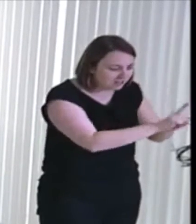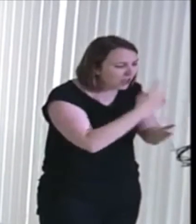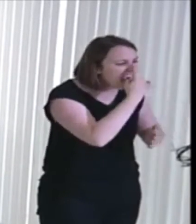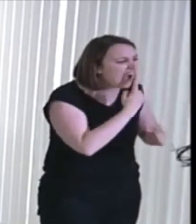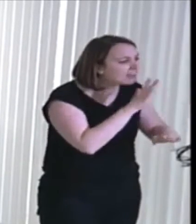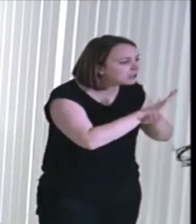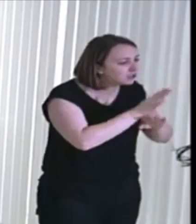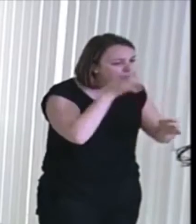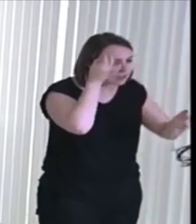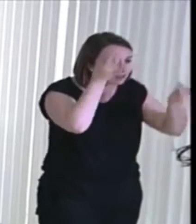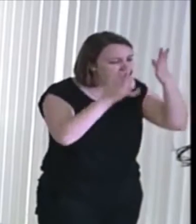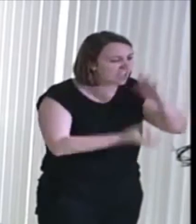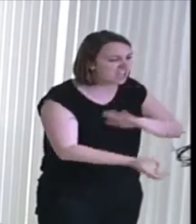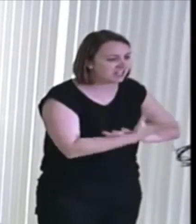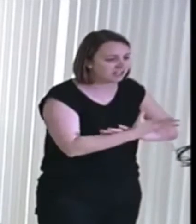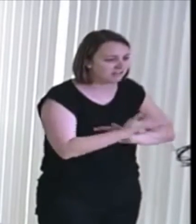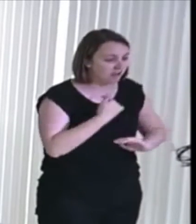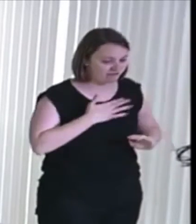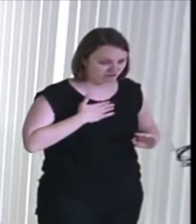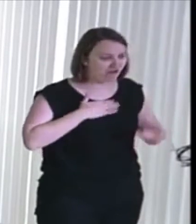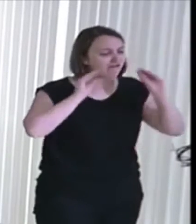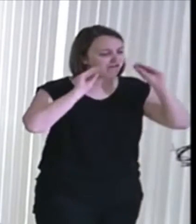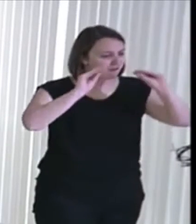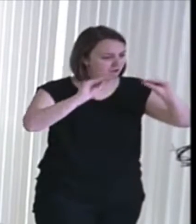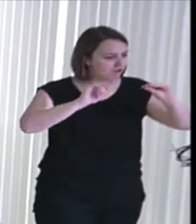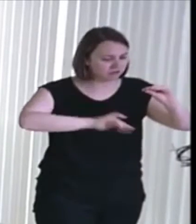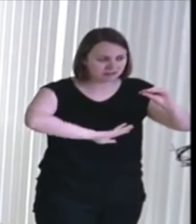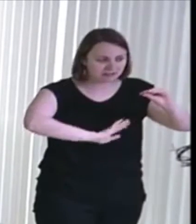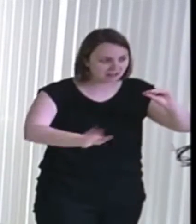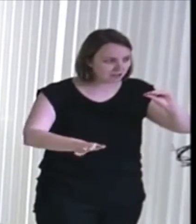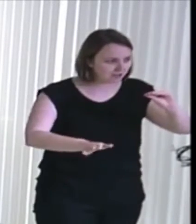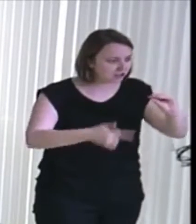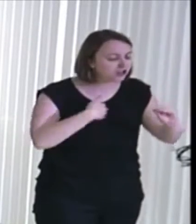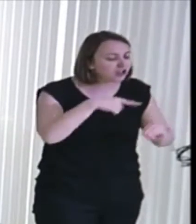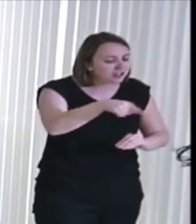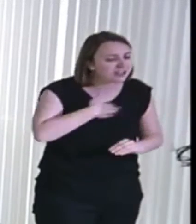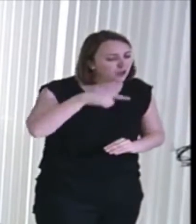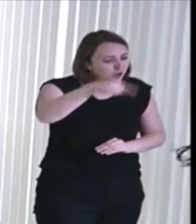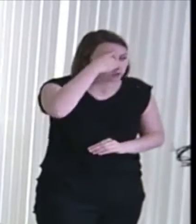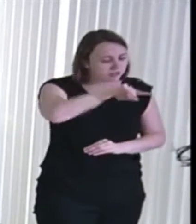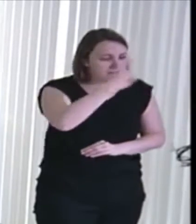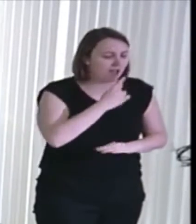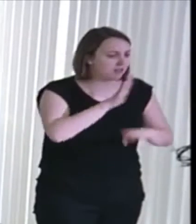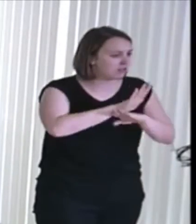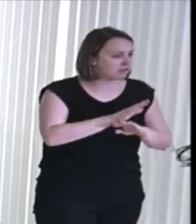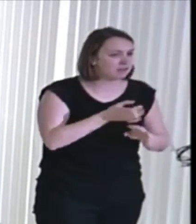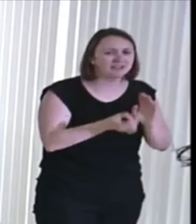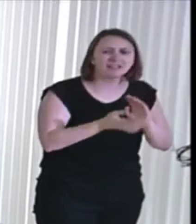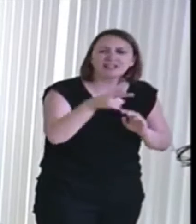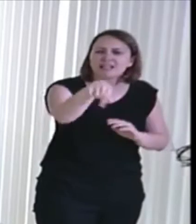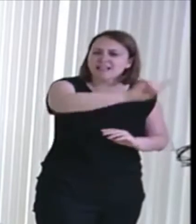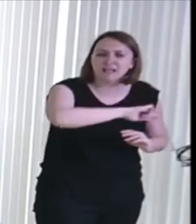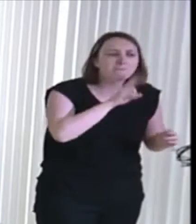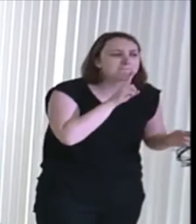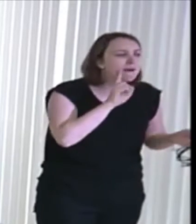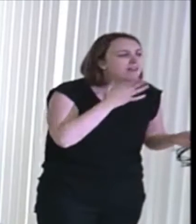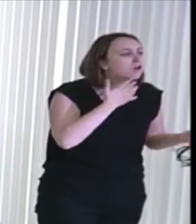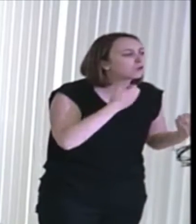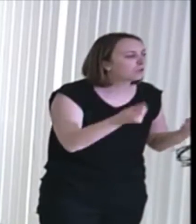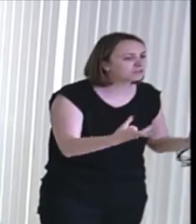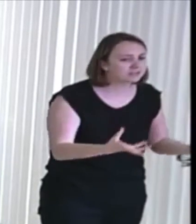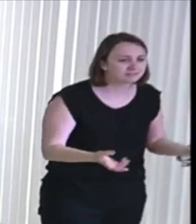y creatividad. La formación se la voy a dar yo y voy a enfocarlos en una carrera. O sea que... Y luego de aquí, ¿cuántas sois madres de